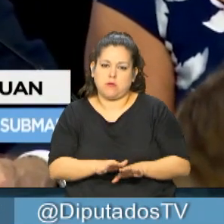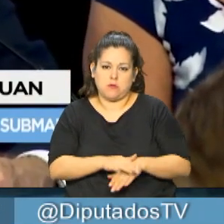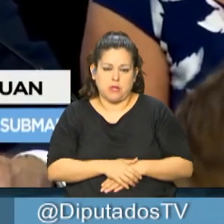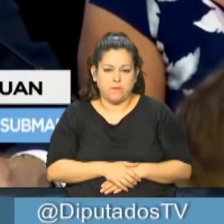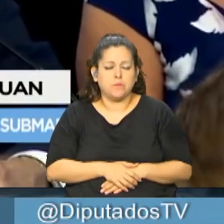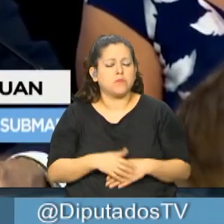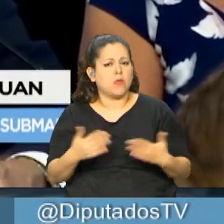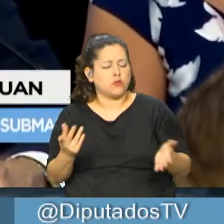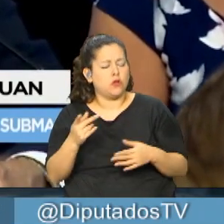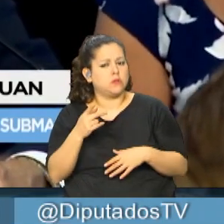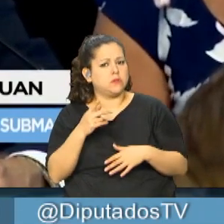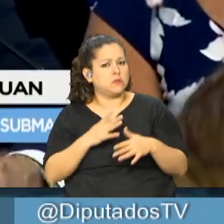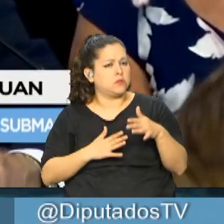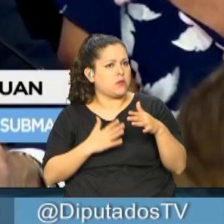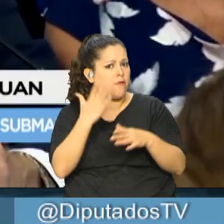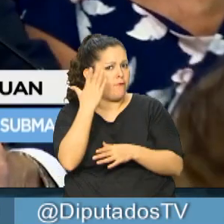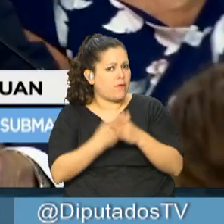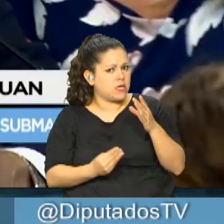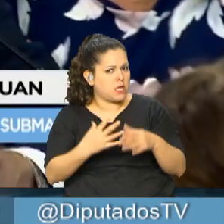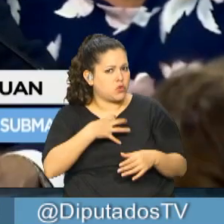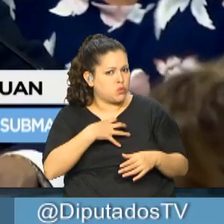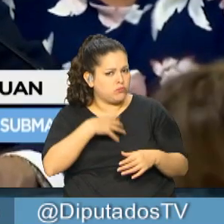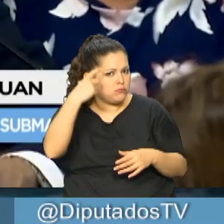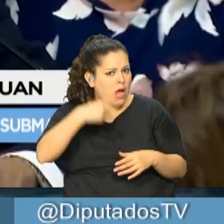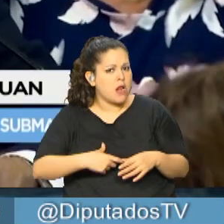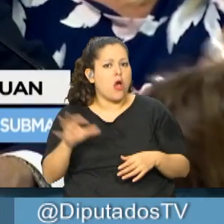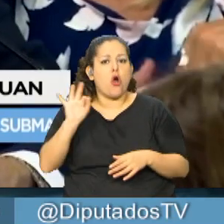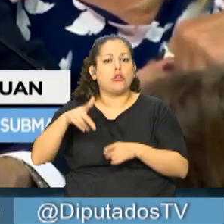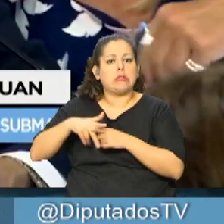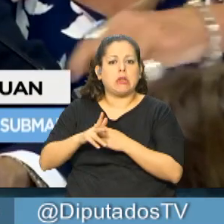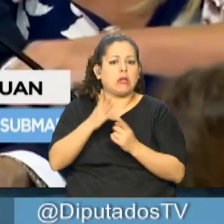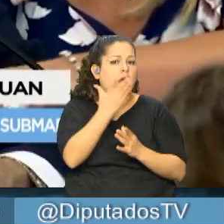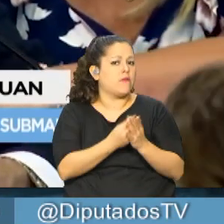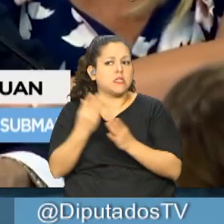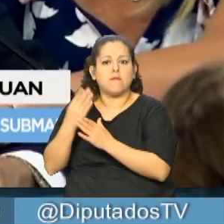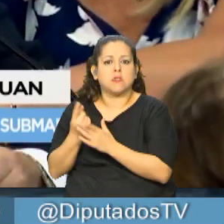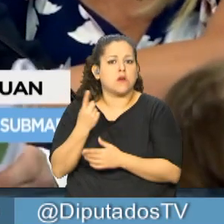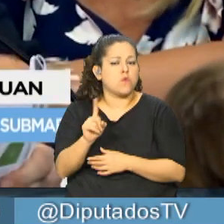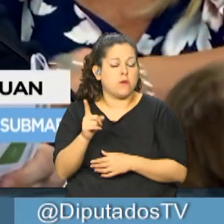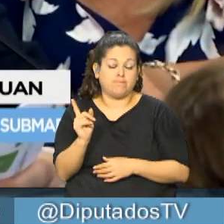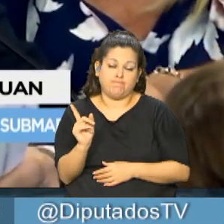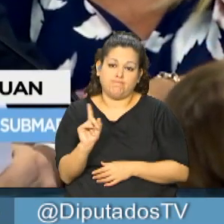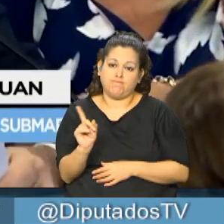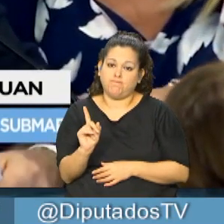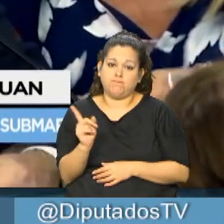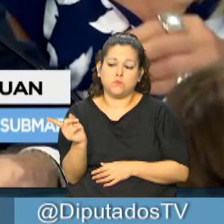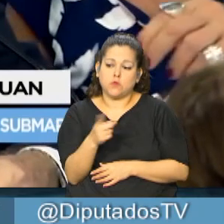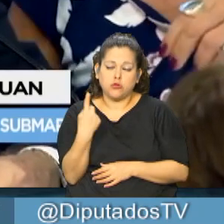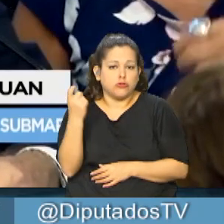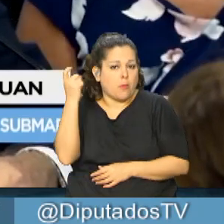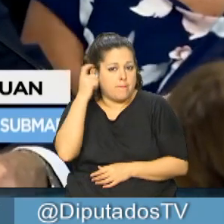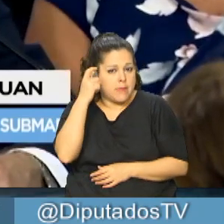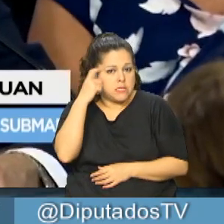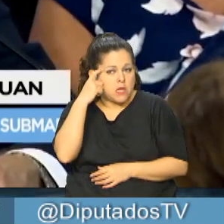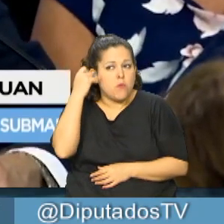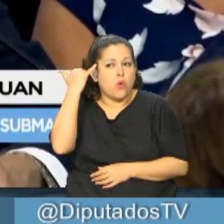son las fallas humanas o las técnicas en este episodio. No, nosotros consideramos que